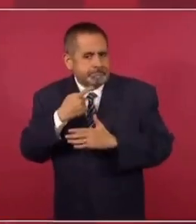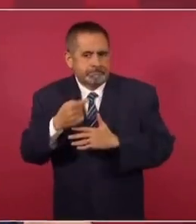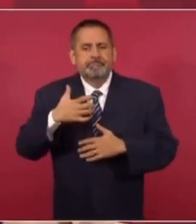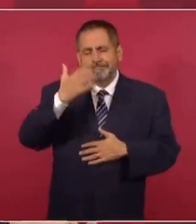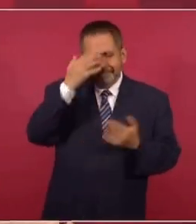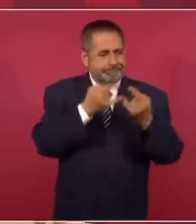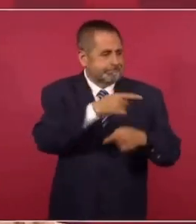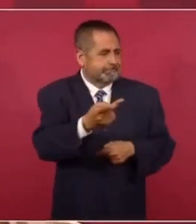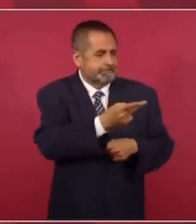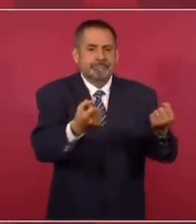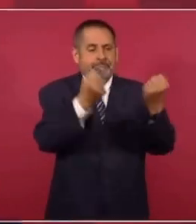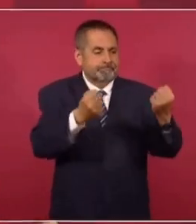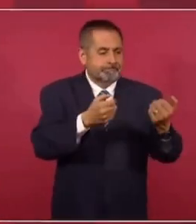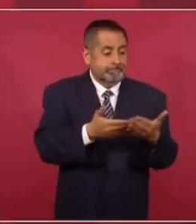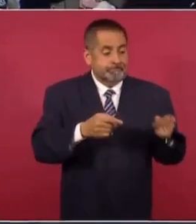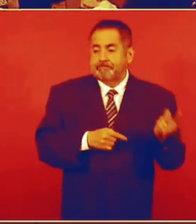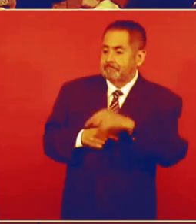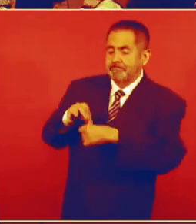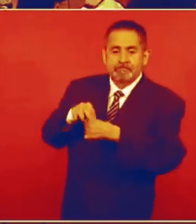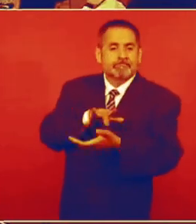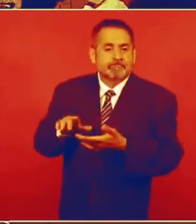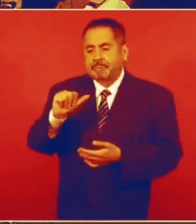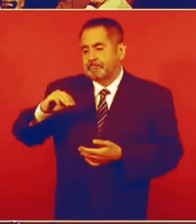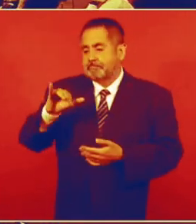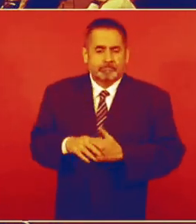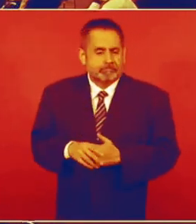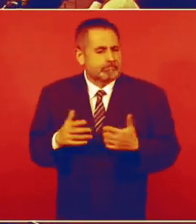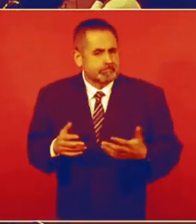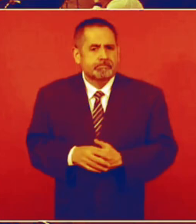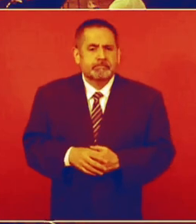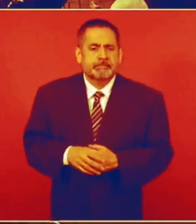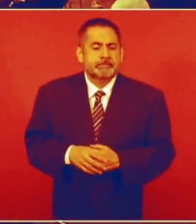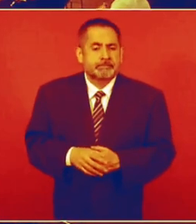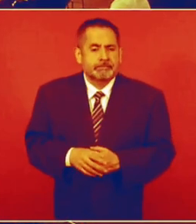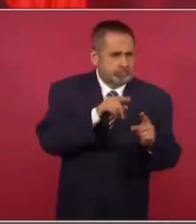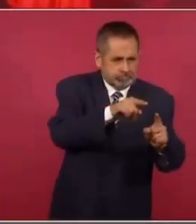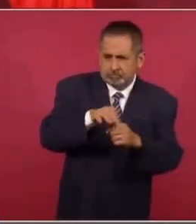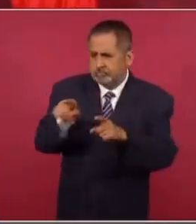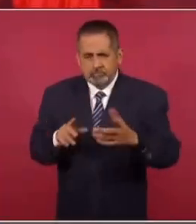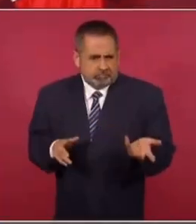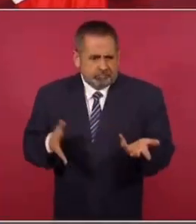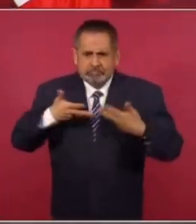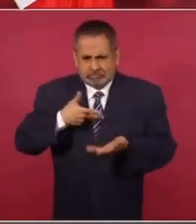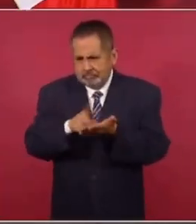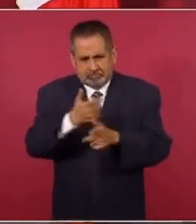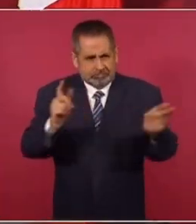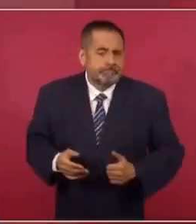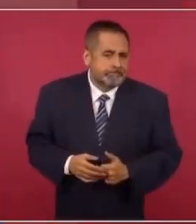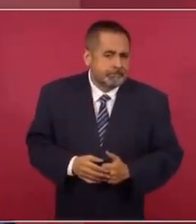como conozco la historia, pues la puedo contar. Pero bueno, ¿y si votaron por él? ¿Qué? ¿Qué no tenían derecho